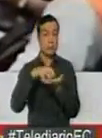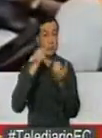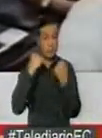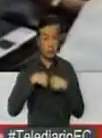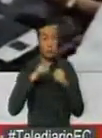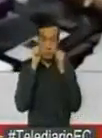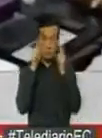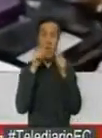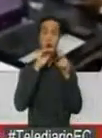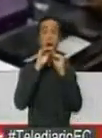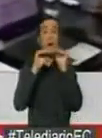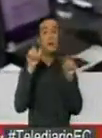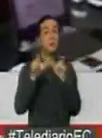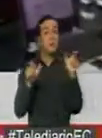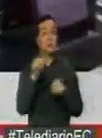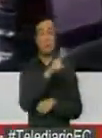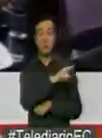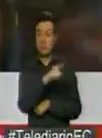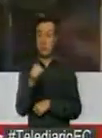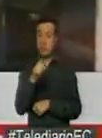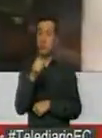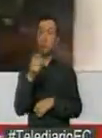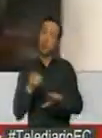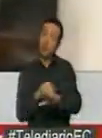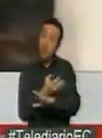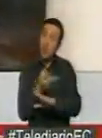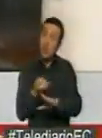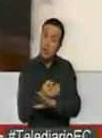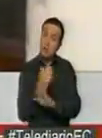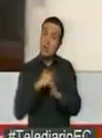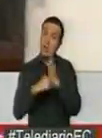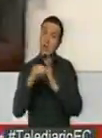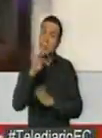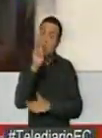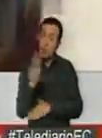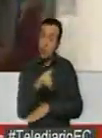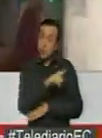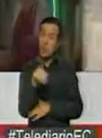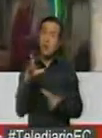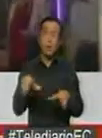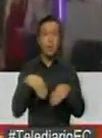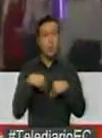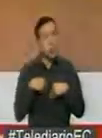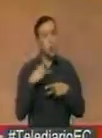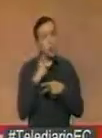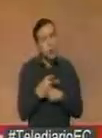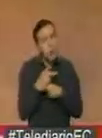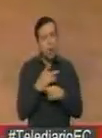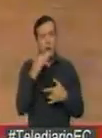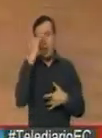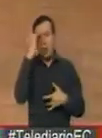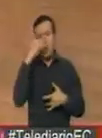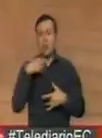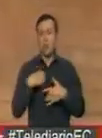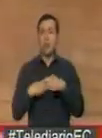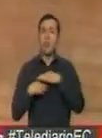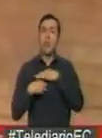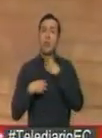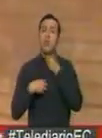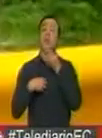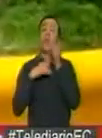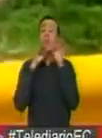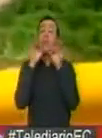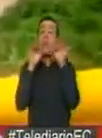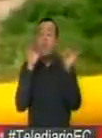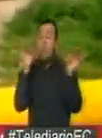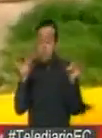Se recuerda a la ciudadanía seguir las recomendaciones del Ministerio de Salud para evitar el contagio del COVID-19. En